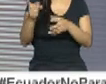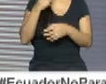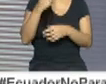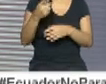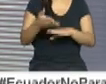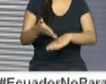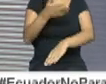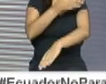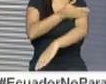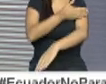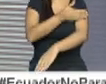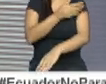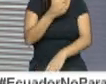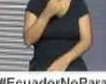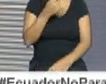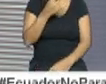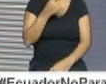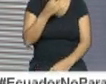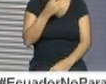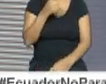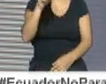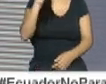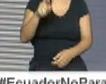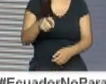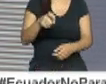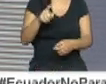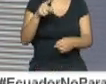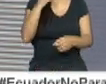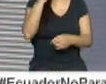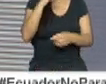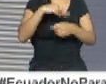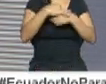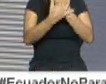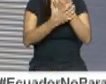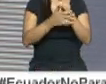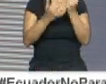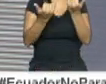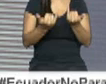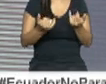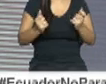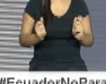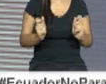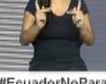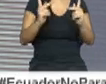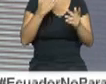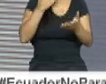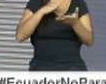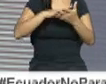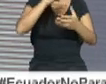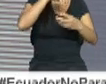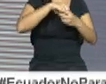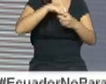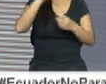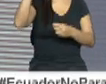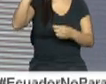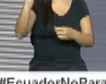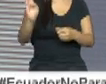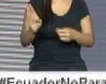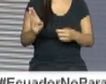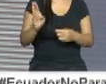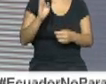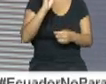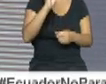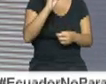hace poco que esto puede convertirse en una oportunidad, porque después de lo que ha sucedido en Brasil con la destitución de Dilma